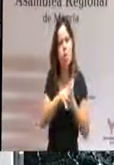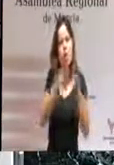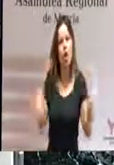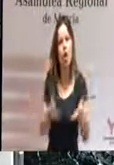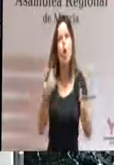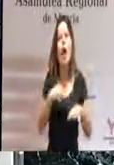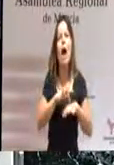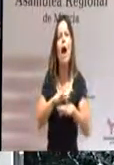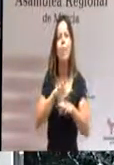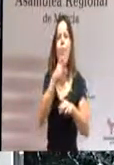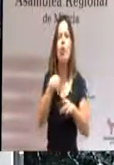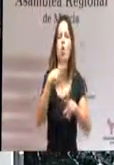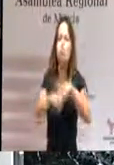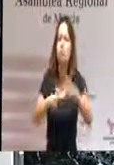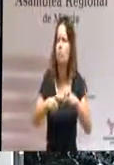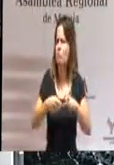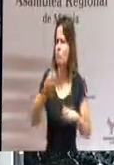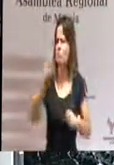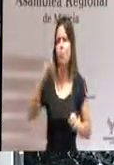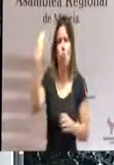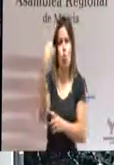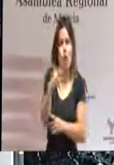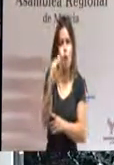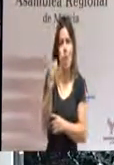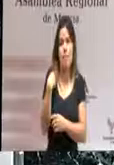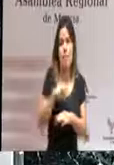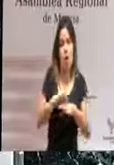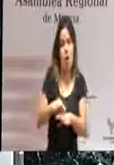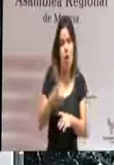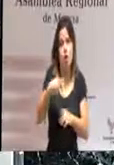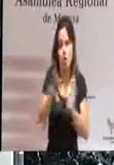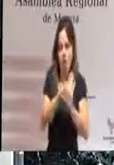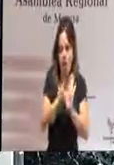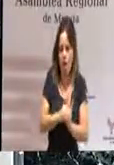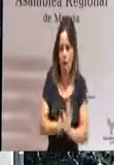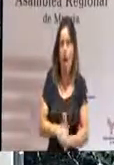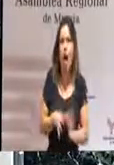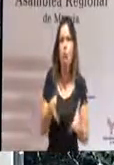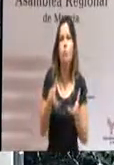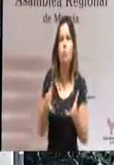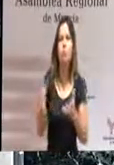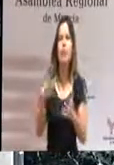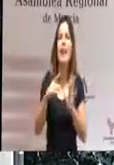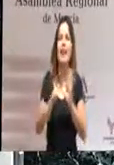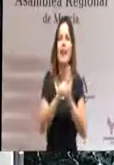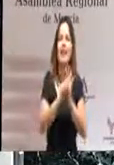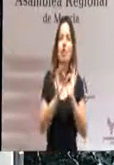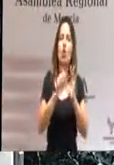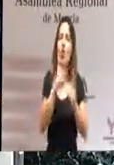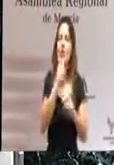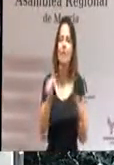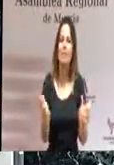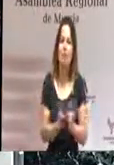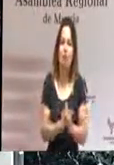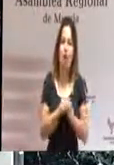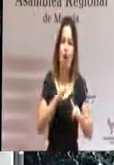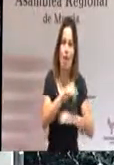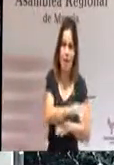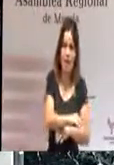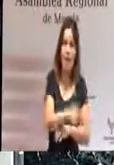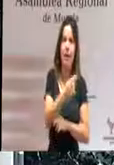agenda reformista sin precedentes, agenda a la que fuimos sumando la aprobación del Decreto de Simplificación Administrativa,